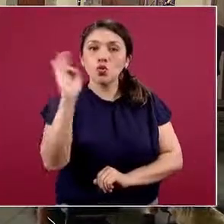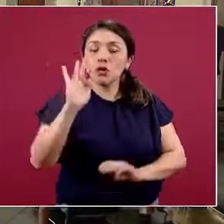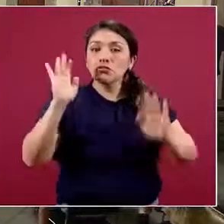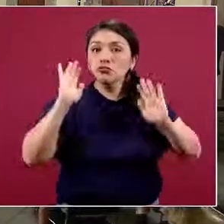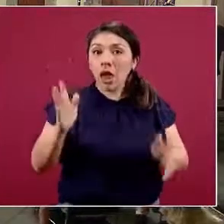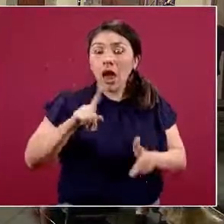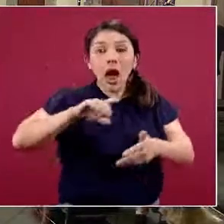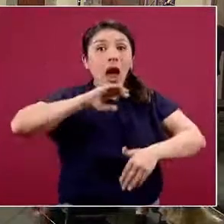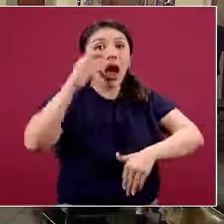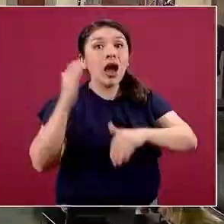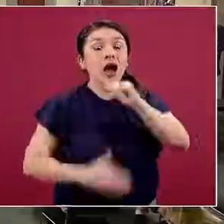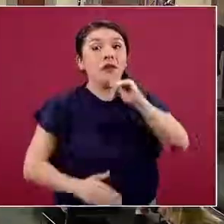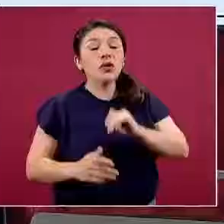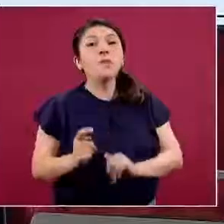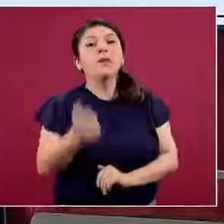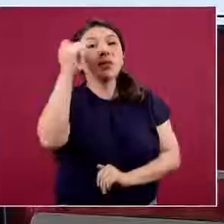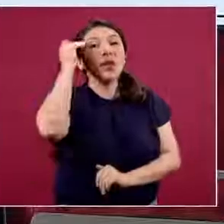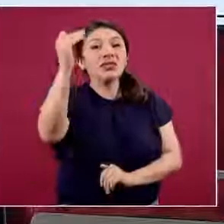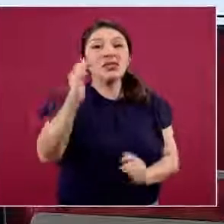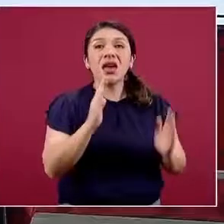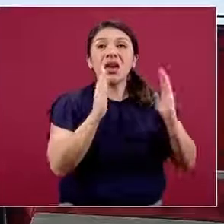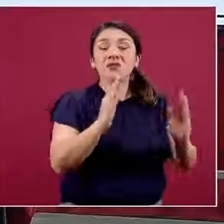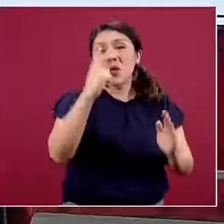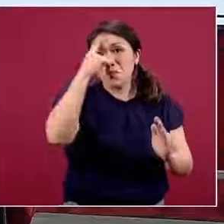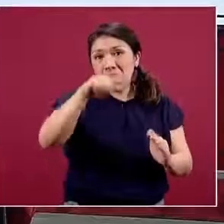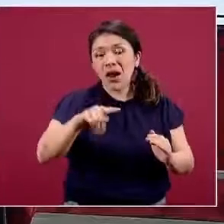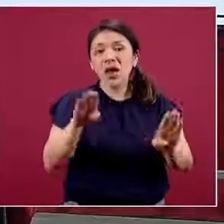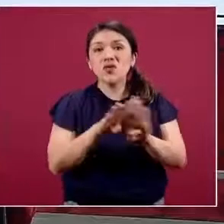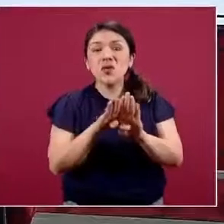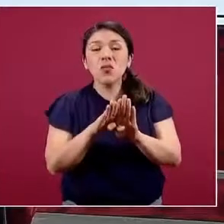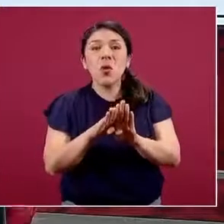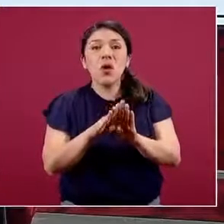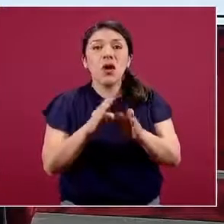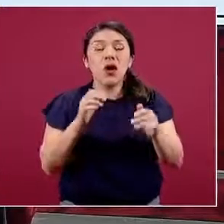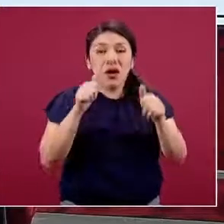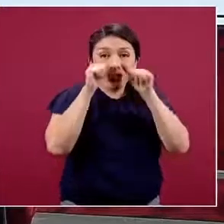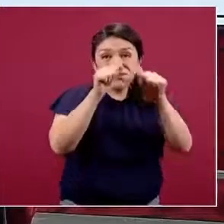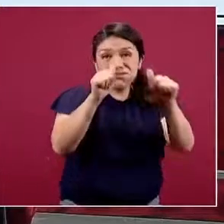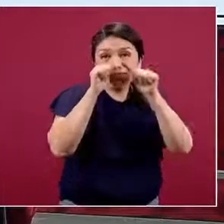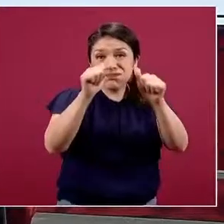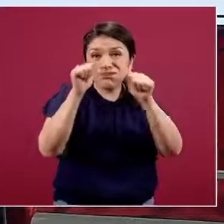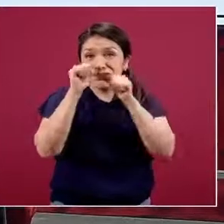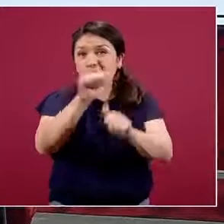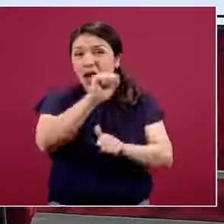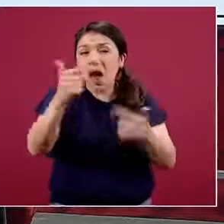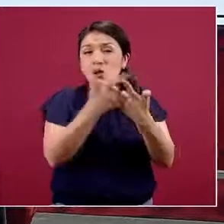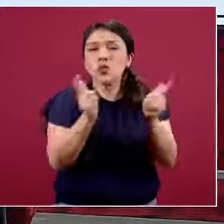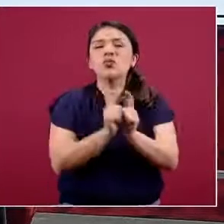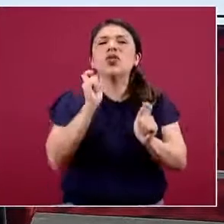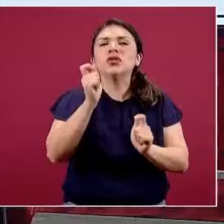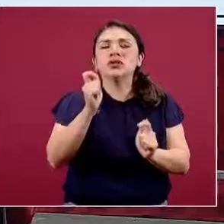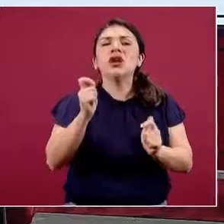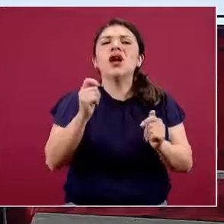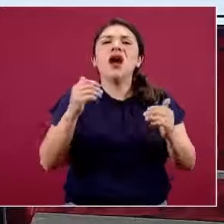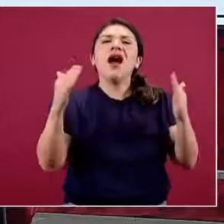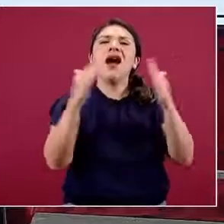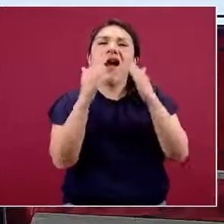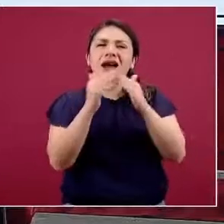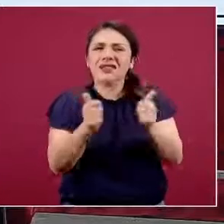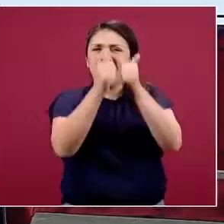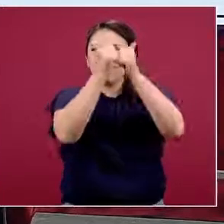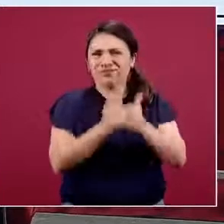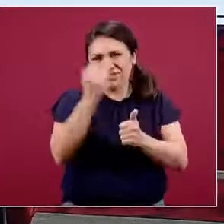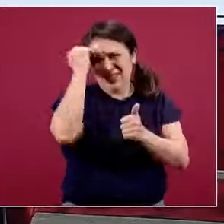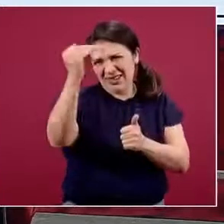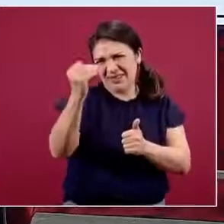que terminó una primera fase de intervenciones comunitarias a las cuales se le denominó Jornada Nacional de